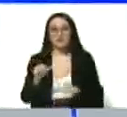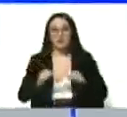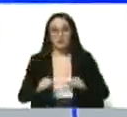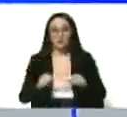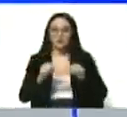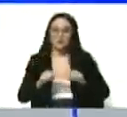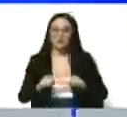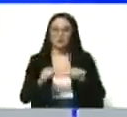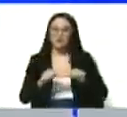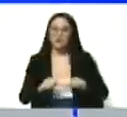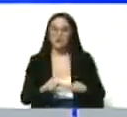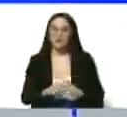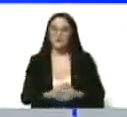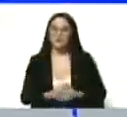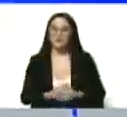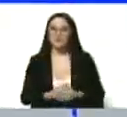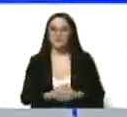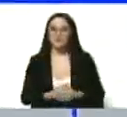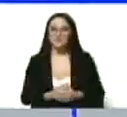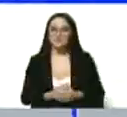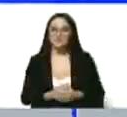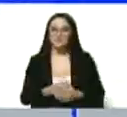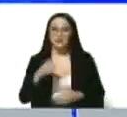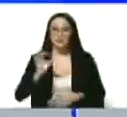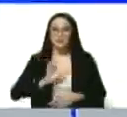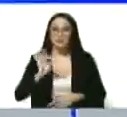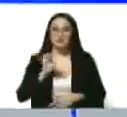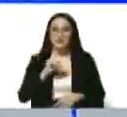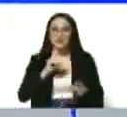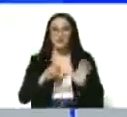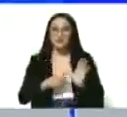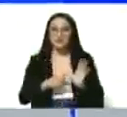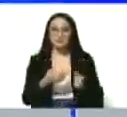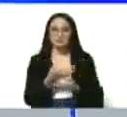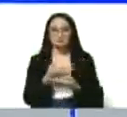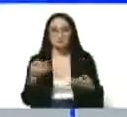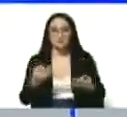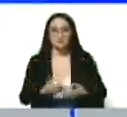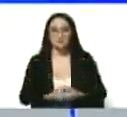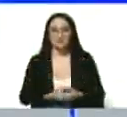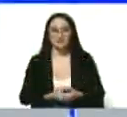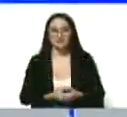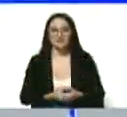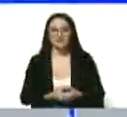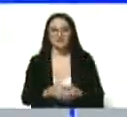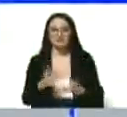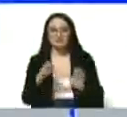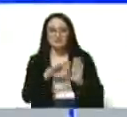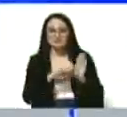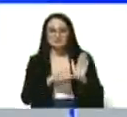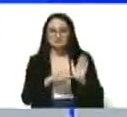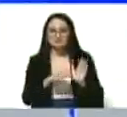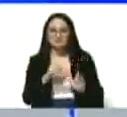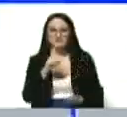continuos. Al respecto, el porcentaje de cumplimiento ha sido exitoso, arrojando un promedio